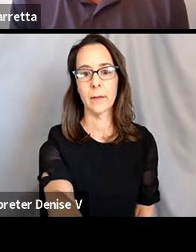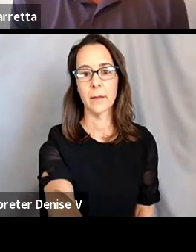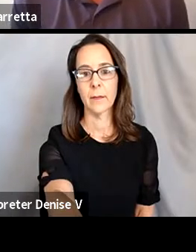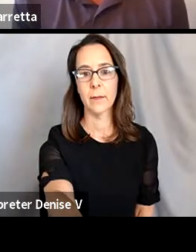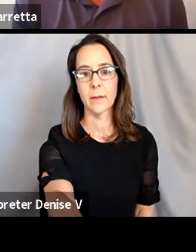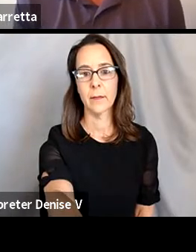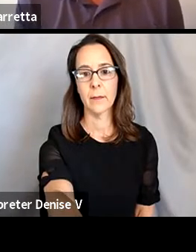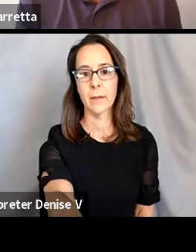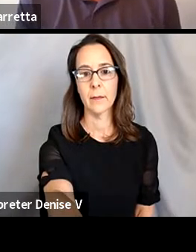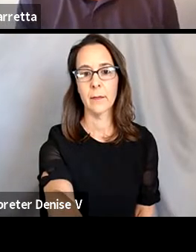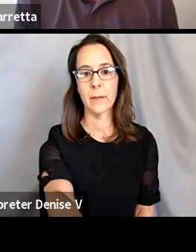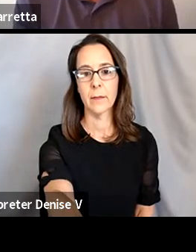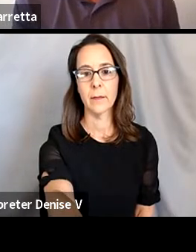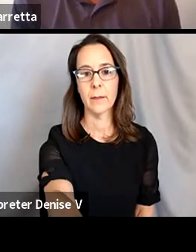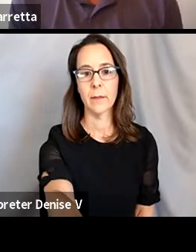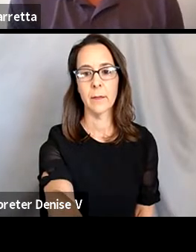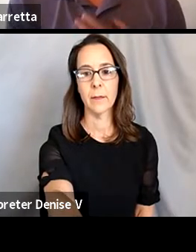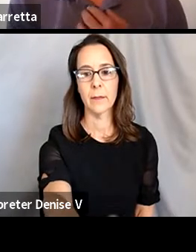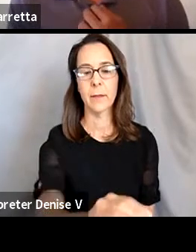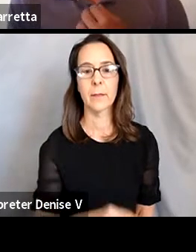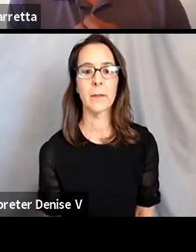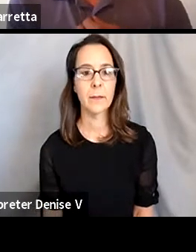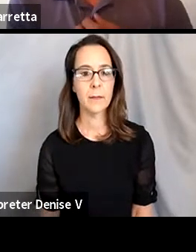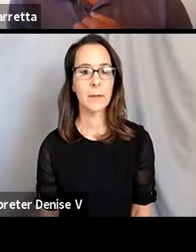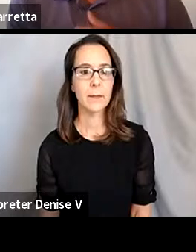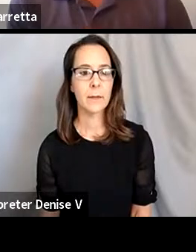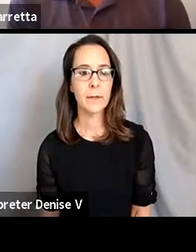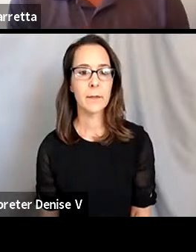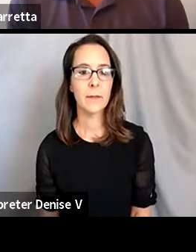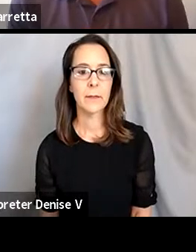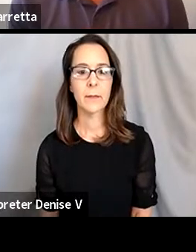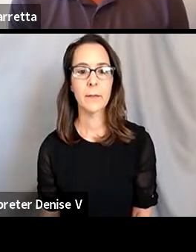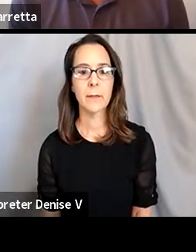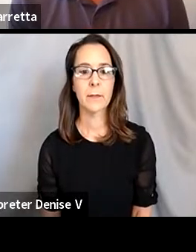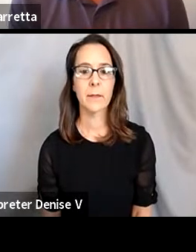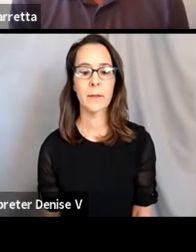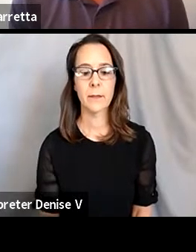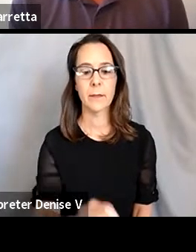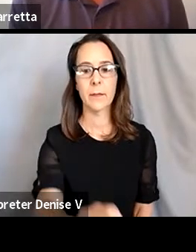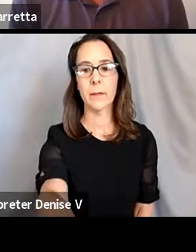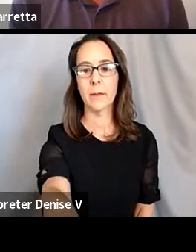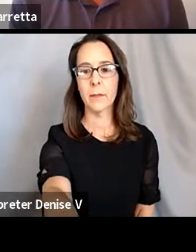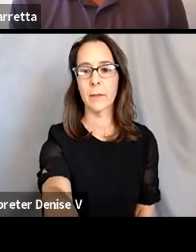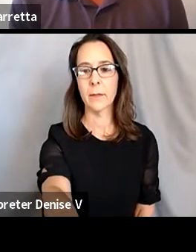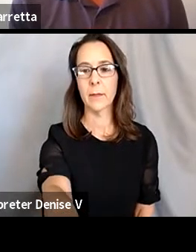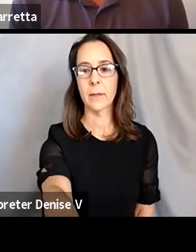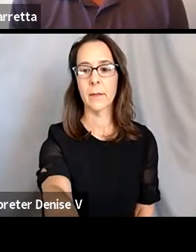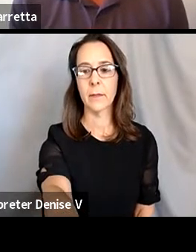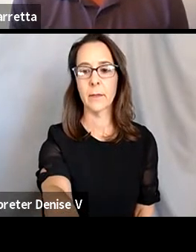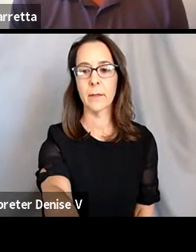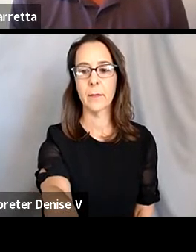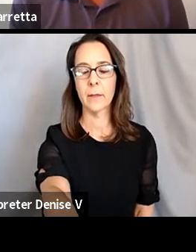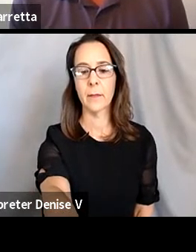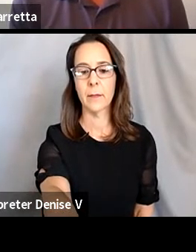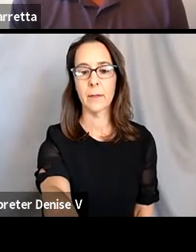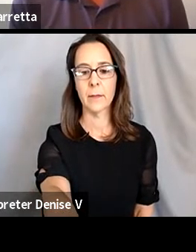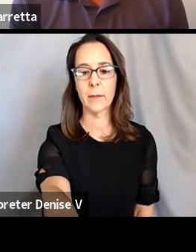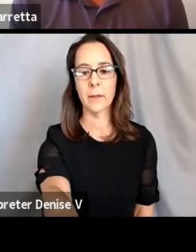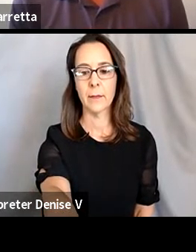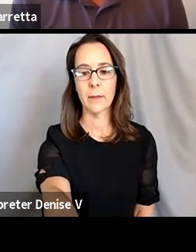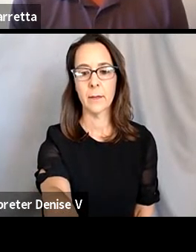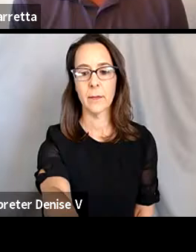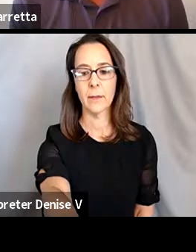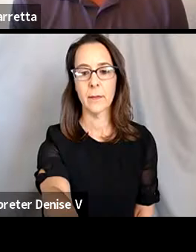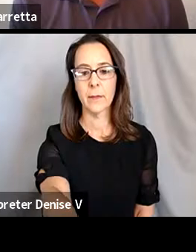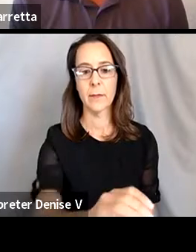pantalla. Seleccione Language Interpretation, interpretación del idioma, luego elija Spanish y haga clic en donde